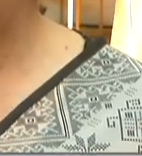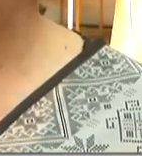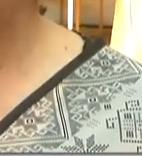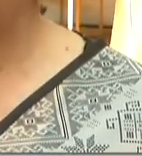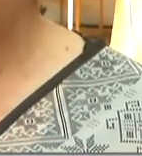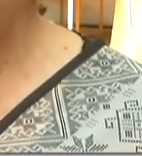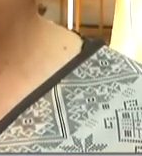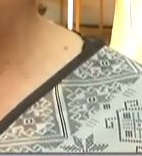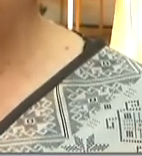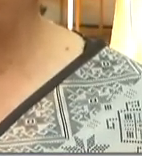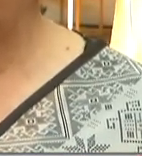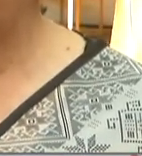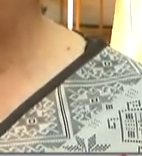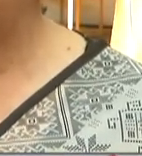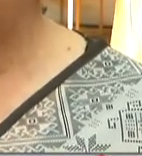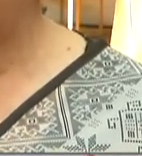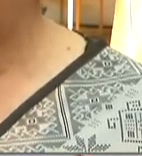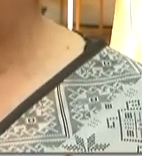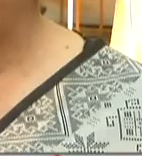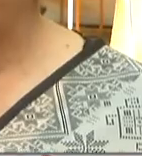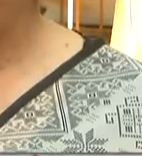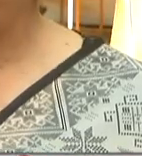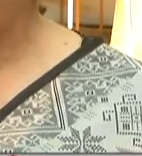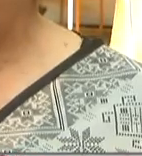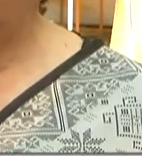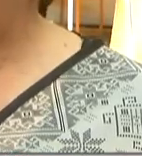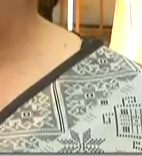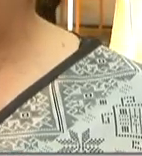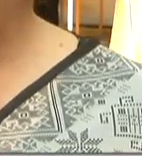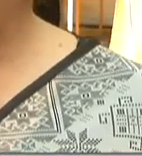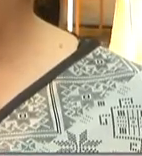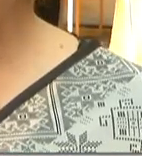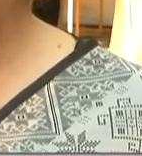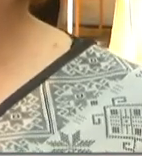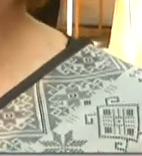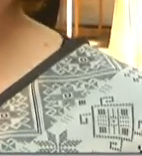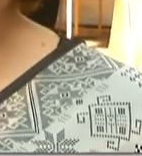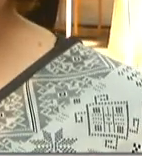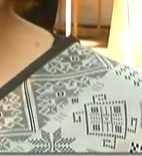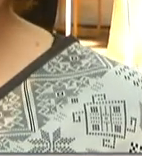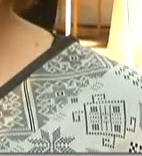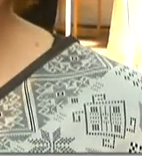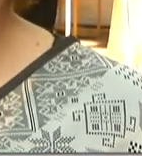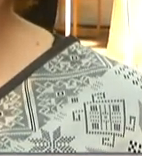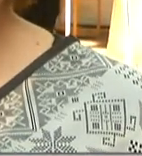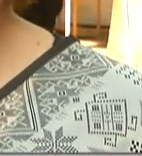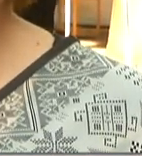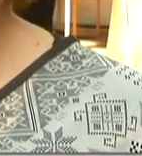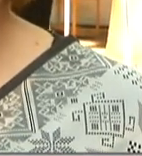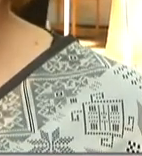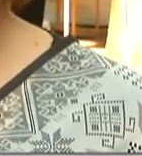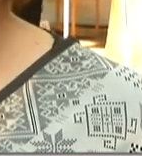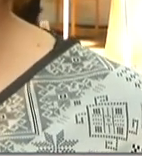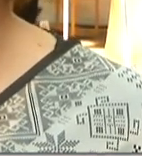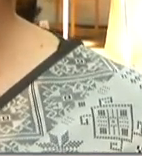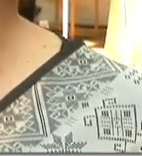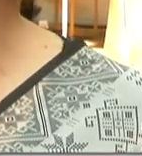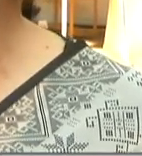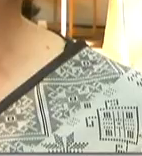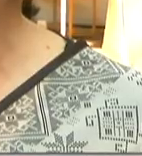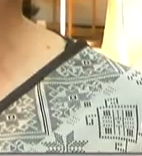nos pertenece, el conocimiento es para compartirlo. Y lo dice muy sabiamente Gastón Acurio, el peruano